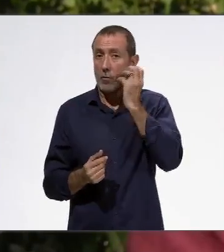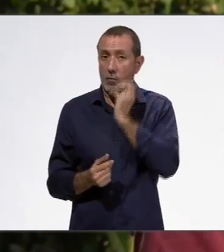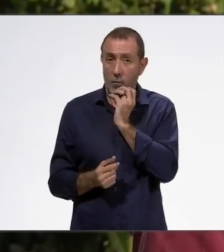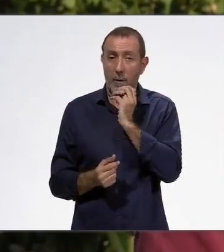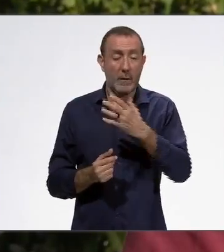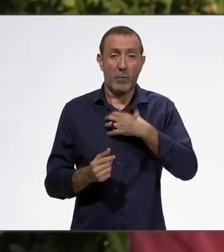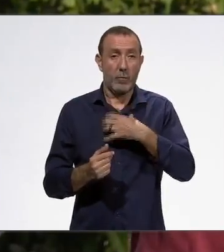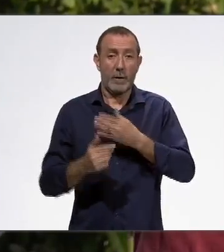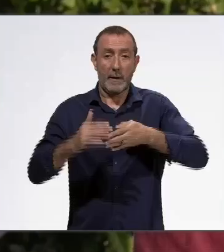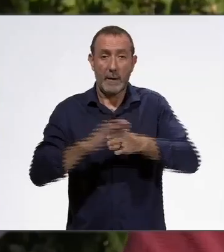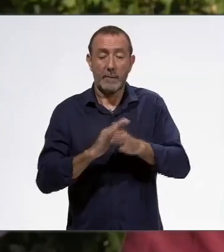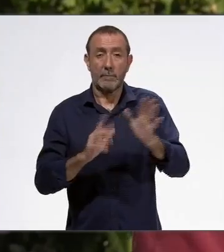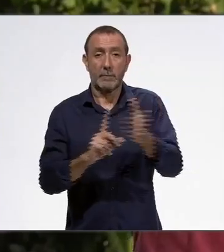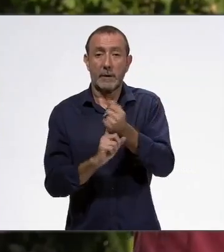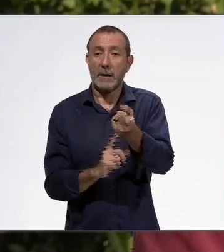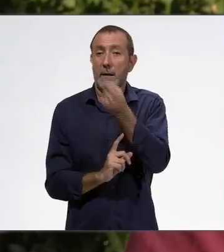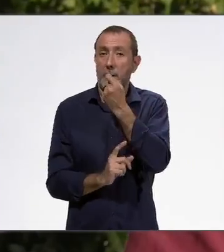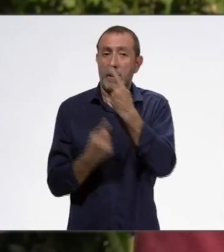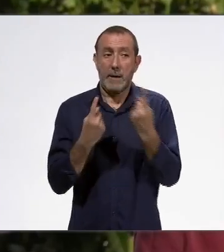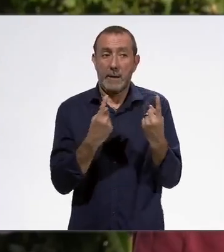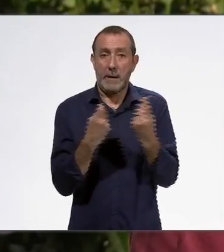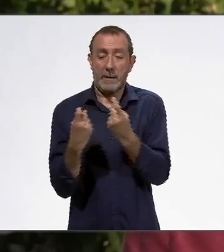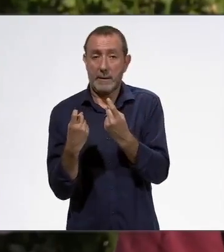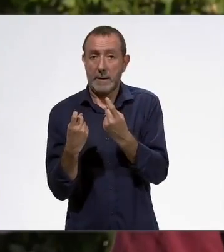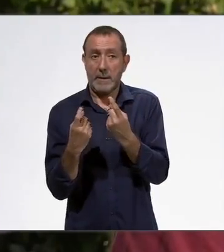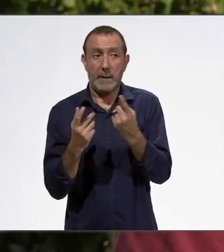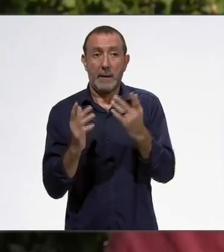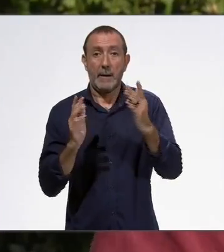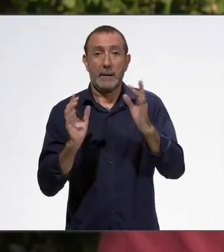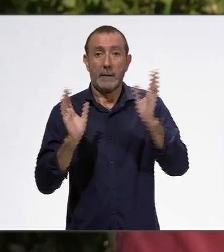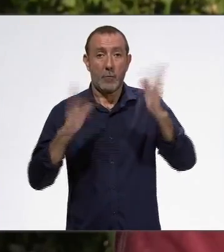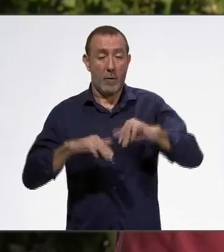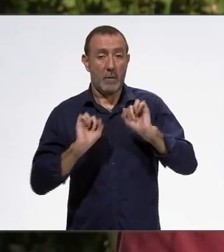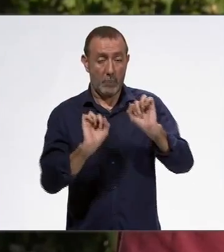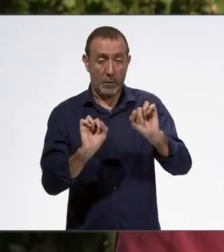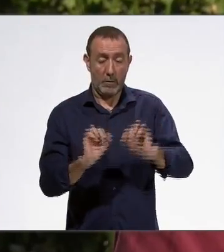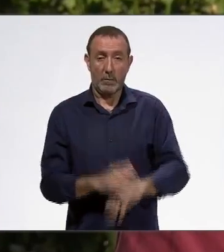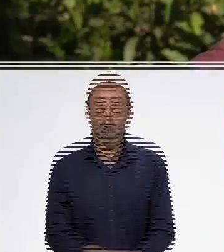pueden acceder a medicinas que tendrían si no hubiera el bloqueo